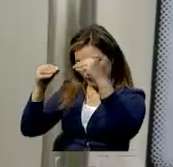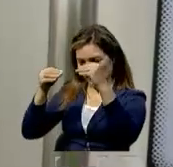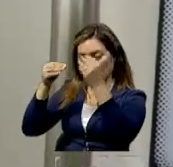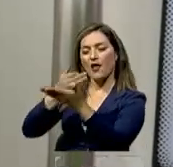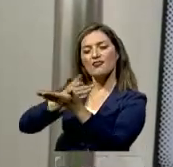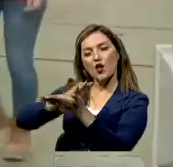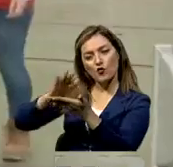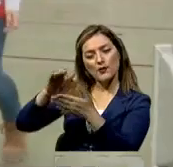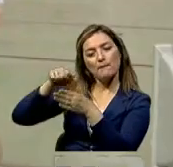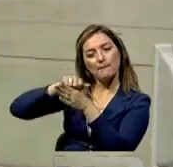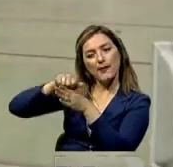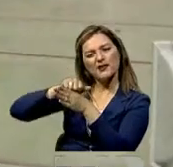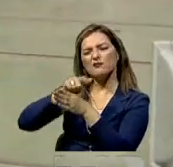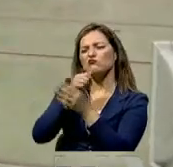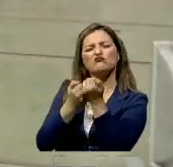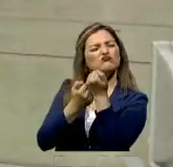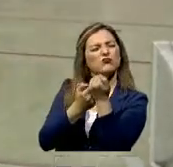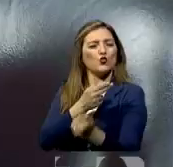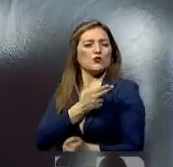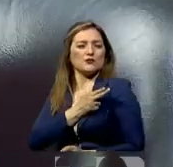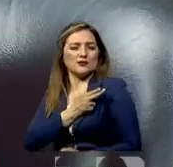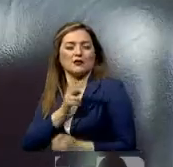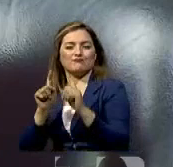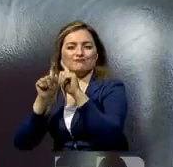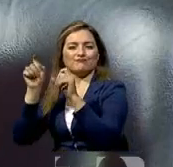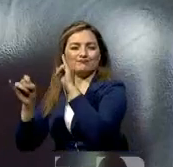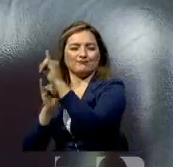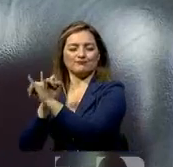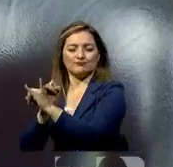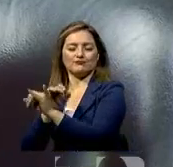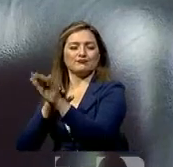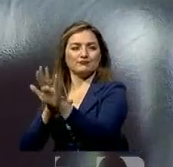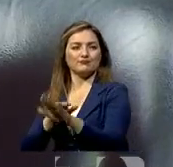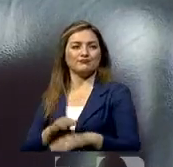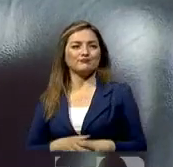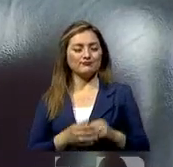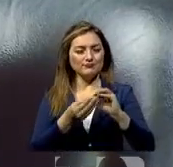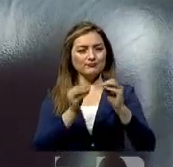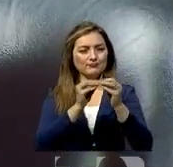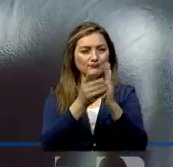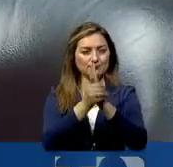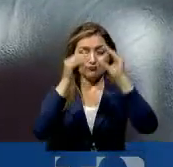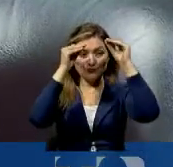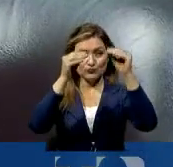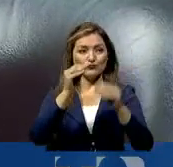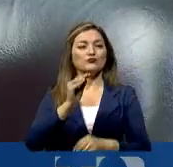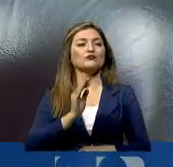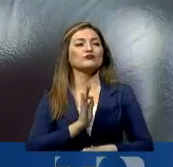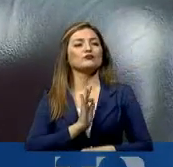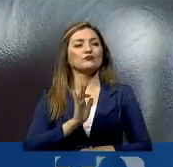con el apoyo de universidades y del operador inicialmente arranca con una formación técnica teórica